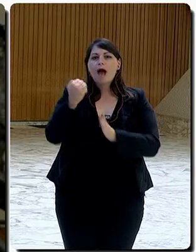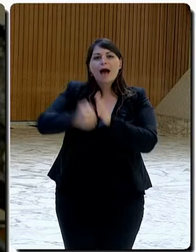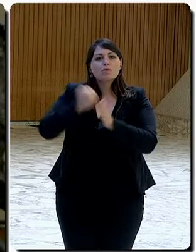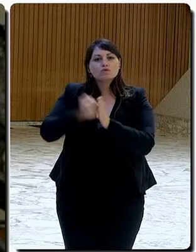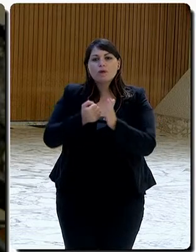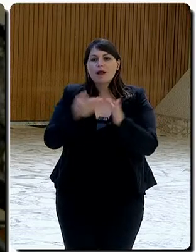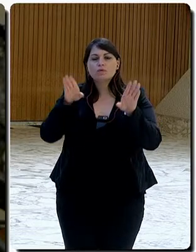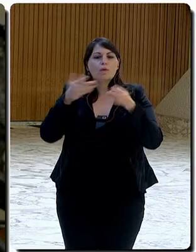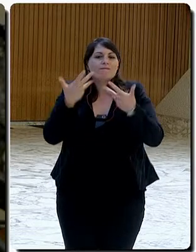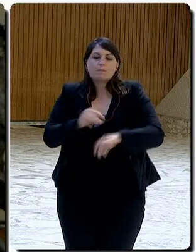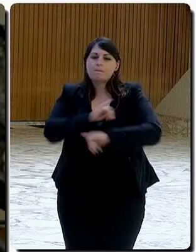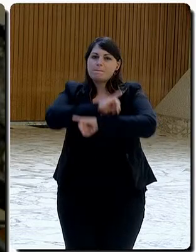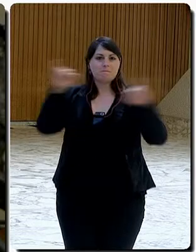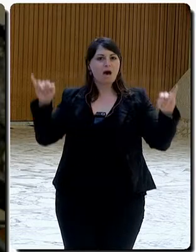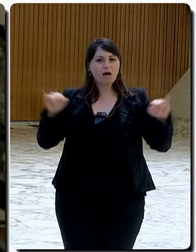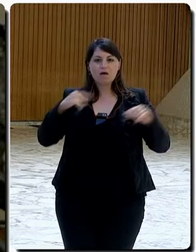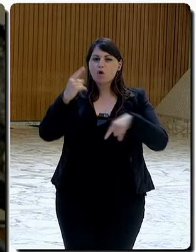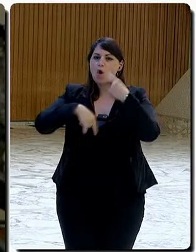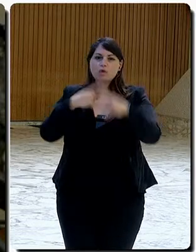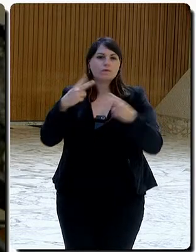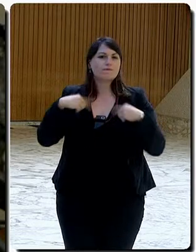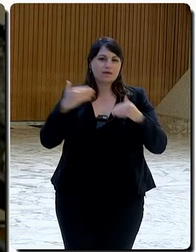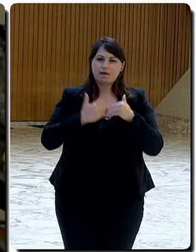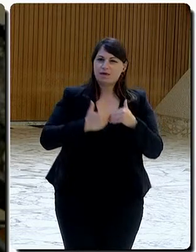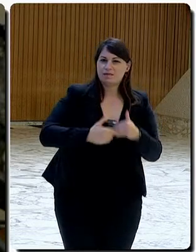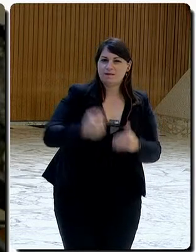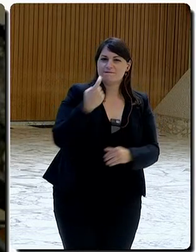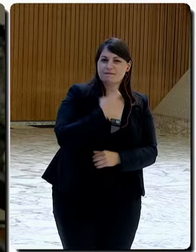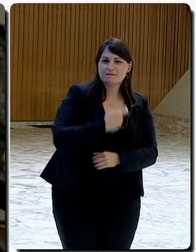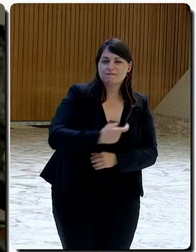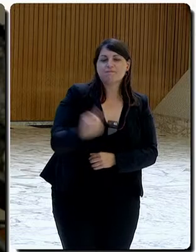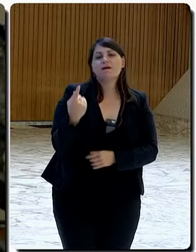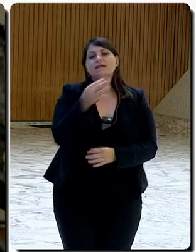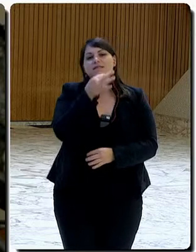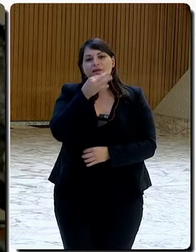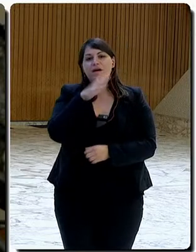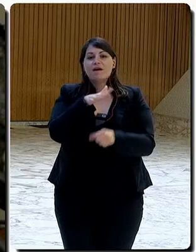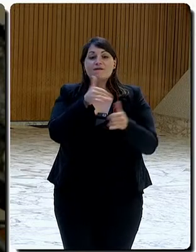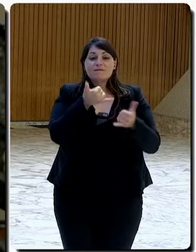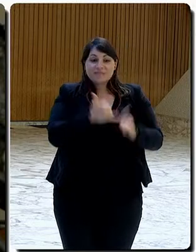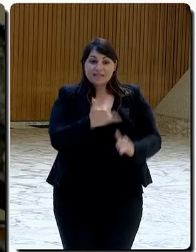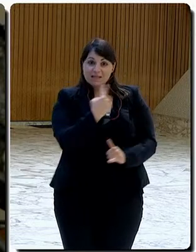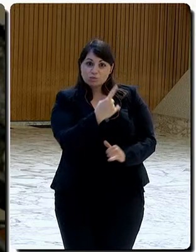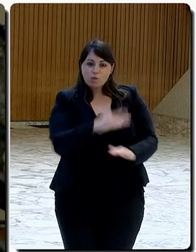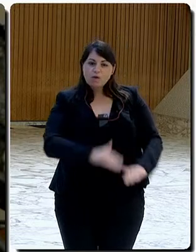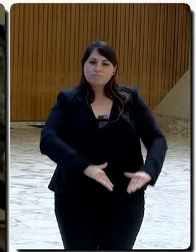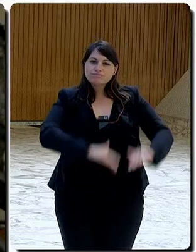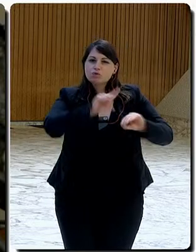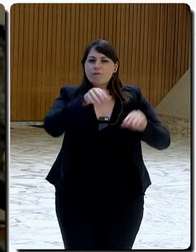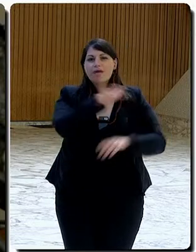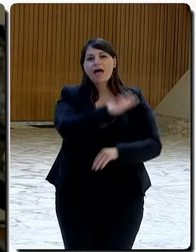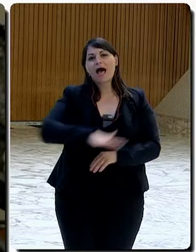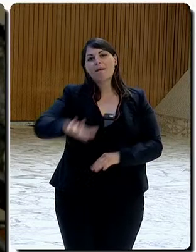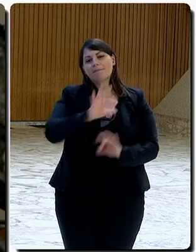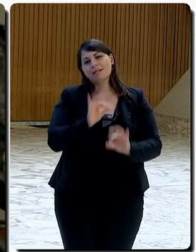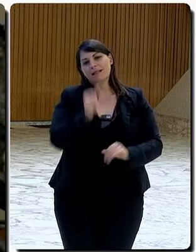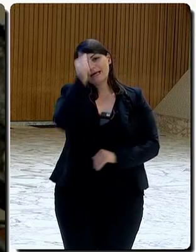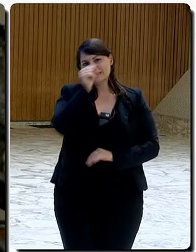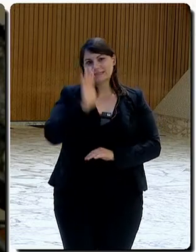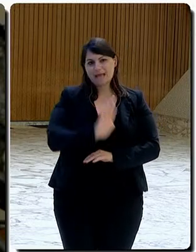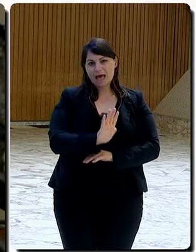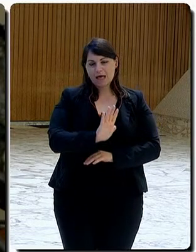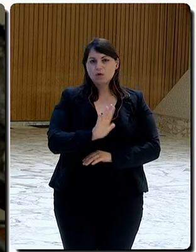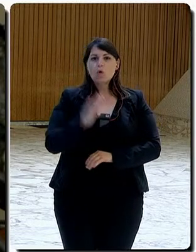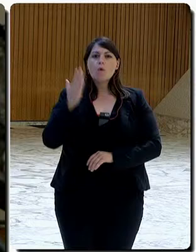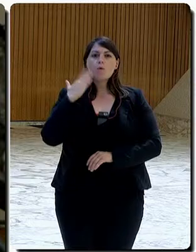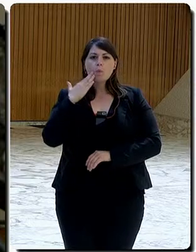Sus hijos fueron creciendo en un entorno cristiano. Él daba ejemplo con su vida y siempre estaba dispuesto a contar aquella